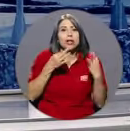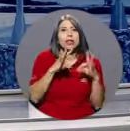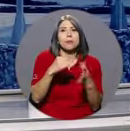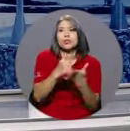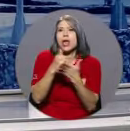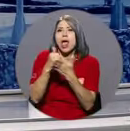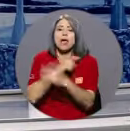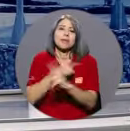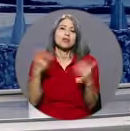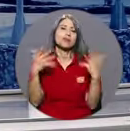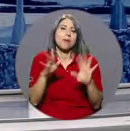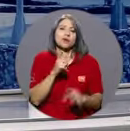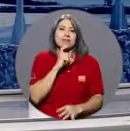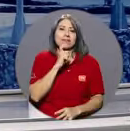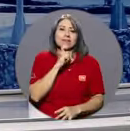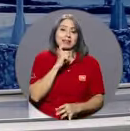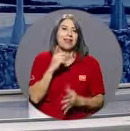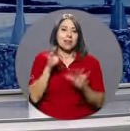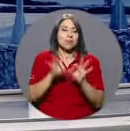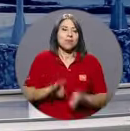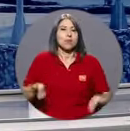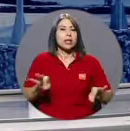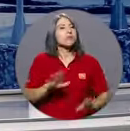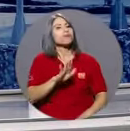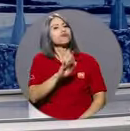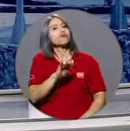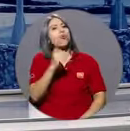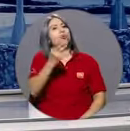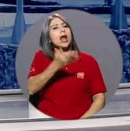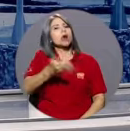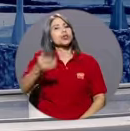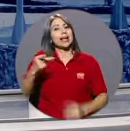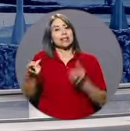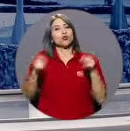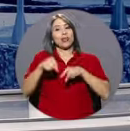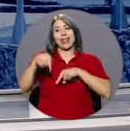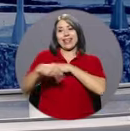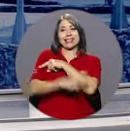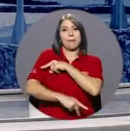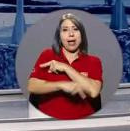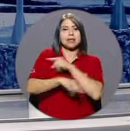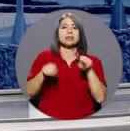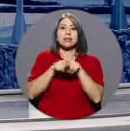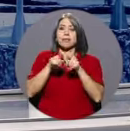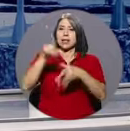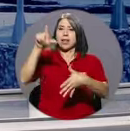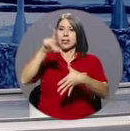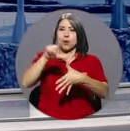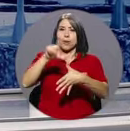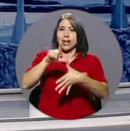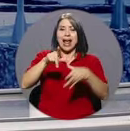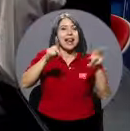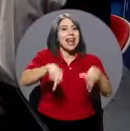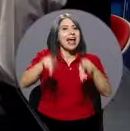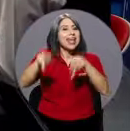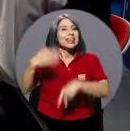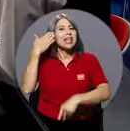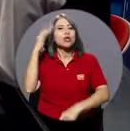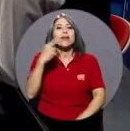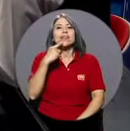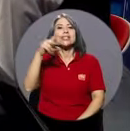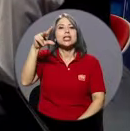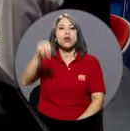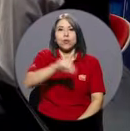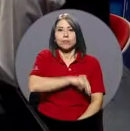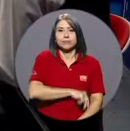en realidad ya es muy difícil, ¿verdad? No, entonces no, es, Sana, importante. Una de las cosas que sucede en este país y en toda Latinoamérica es que la gente no